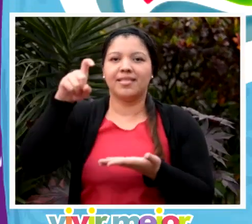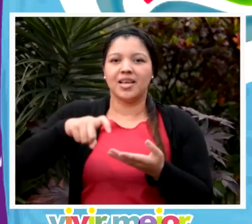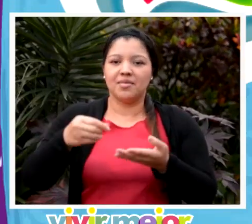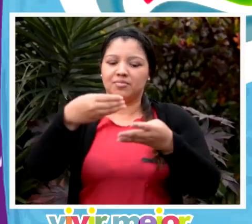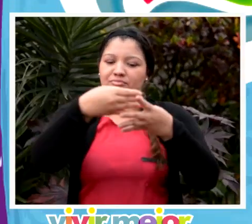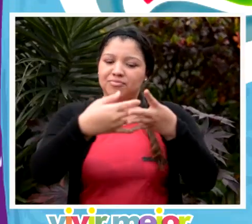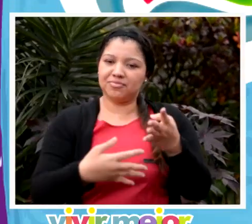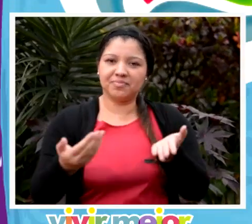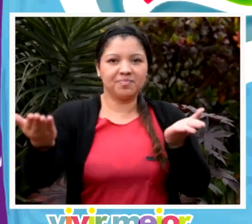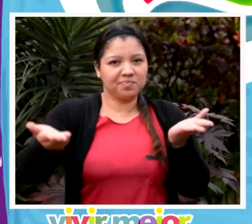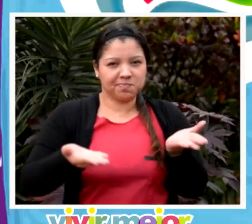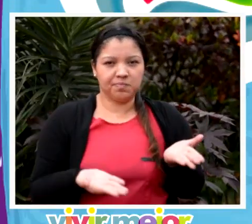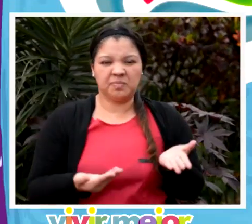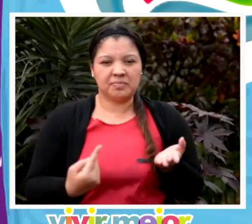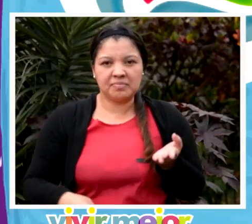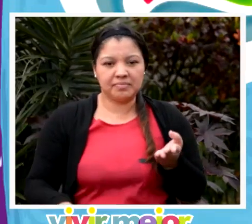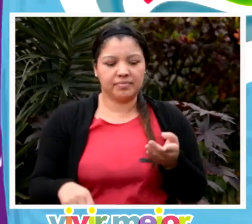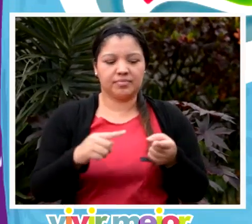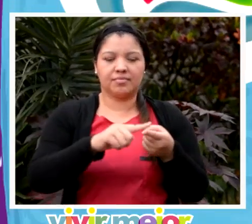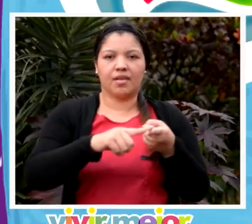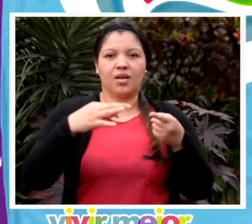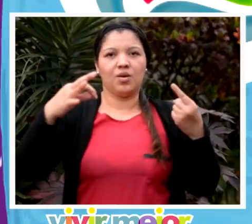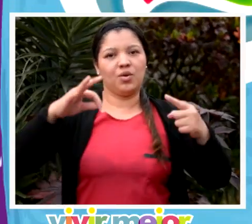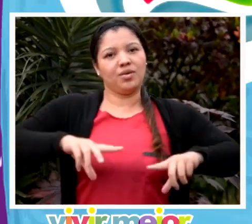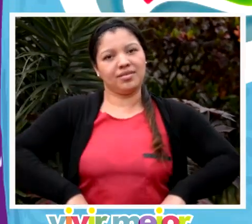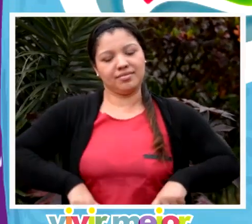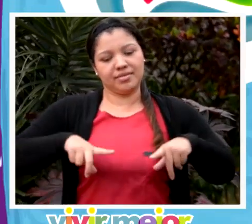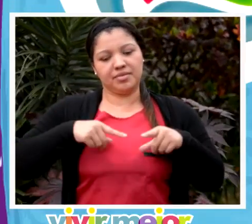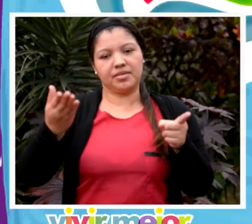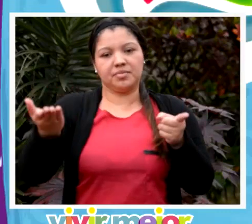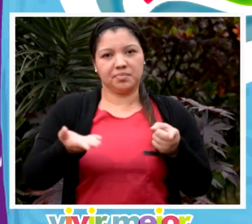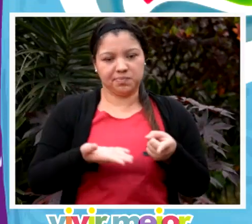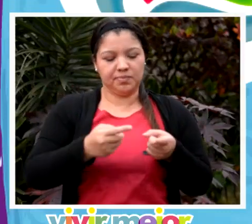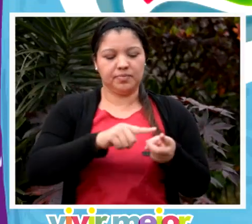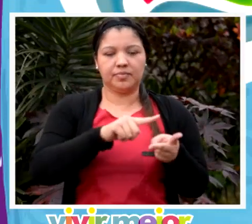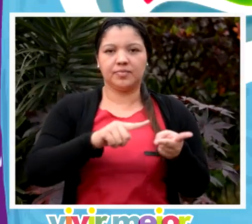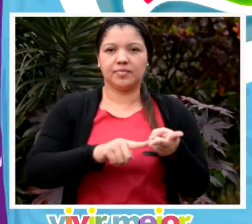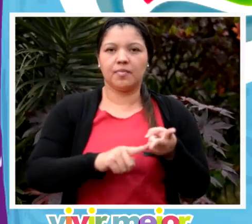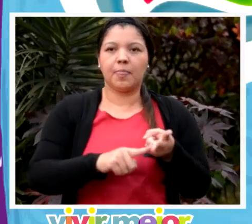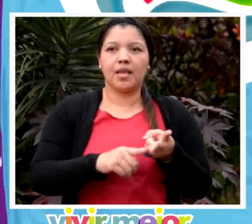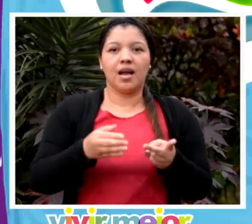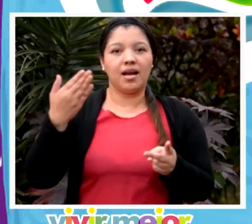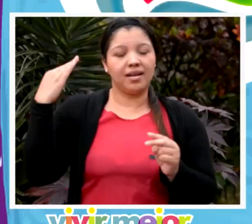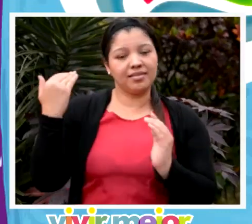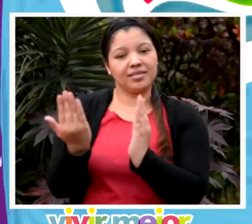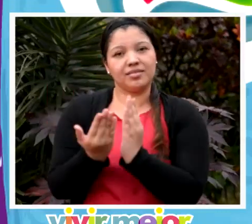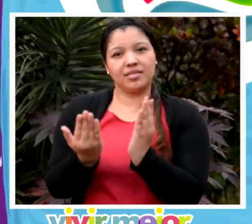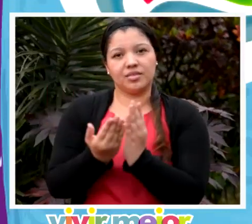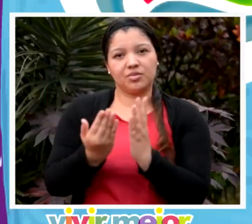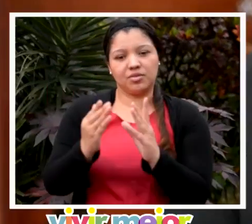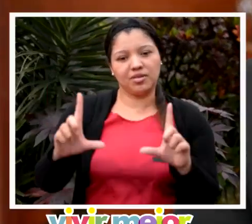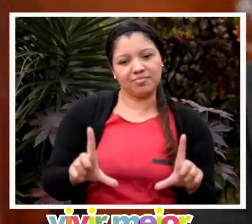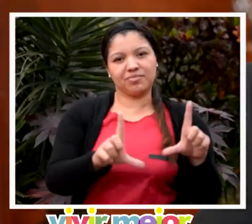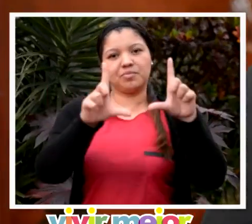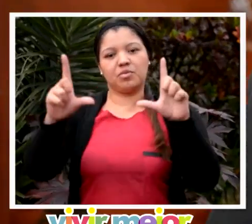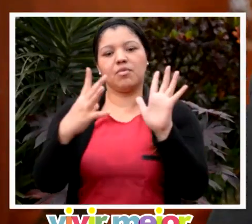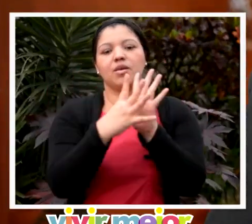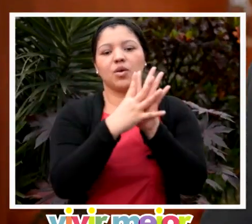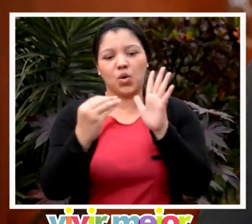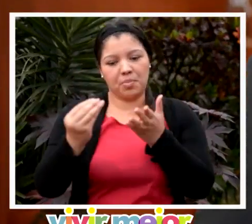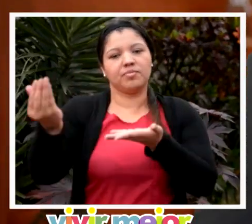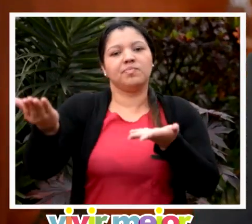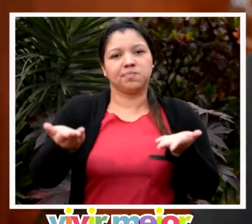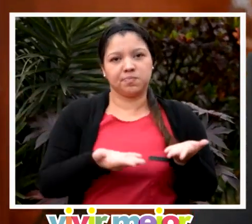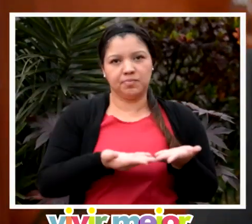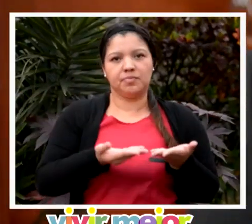demuestren que viven en Envigado. Quien no tiene estudios ni experiencia laboral también puede escribir su hoja de vida. Sea esta la oportunidad